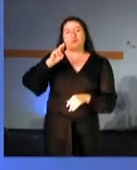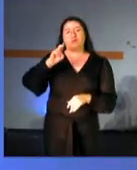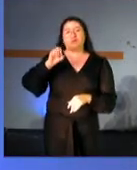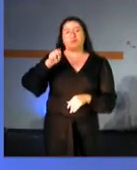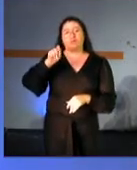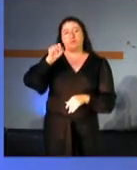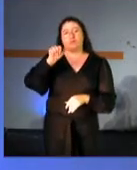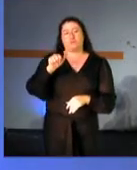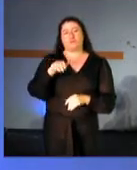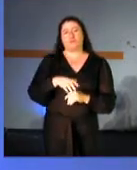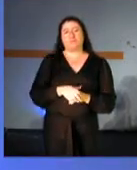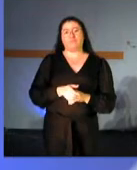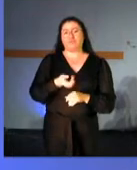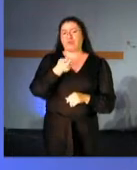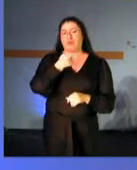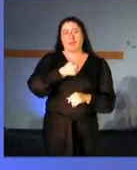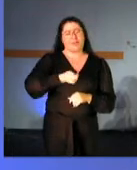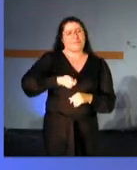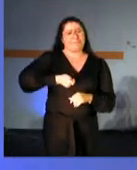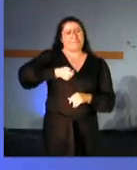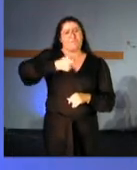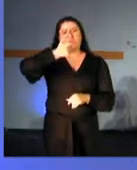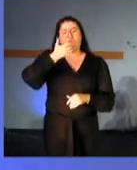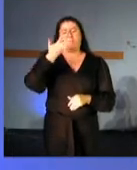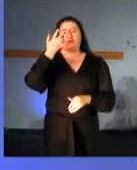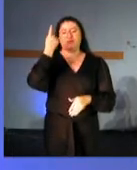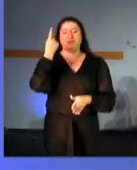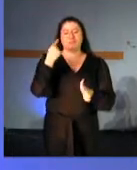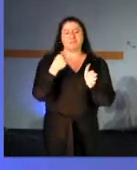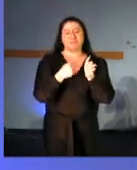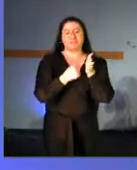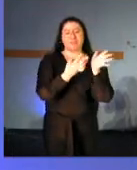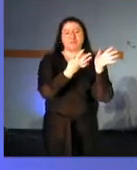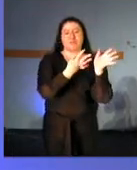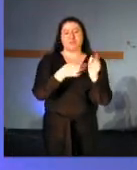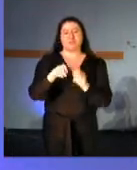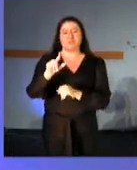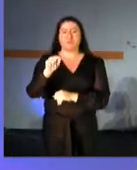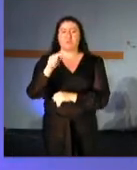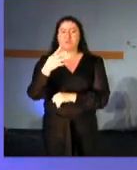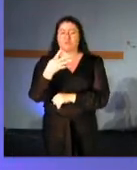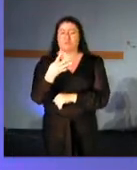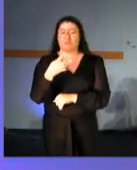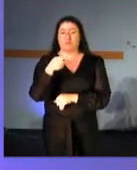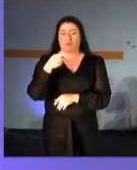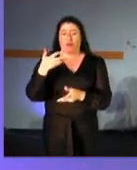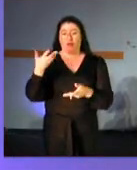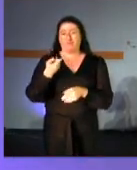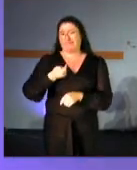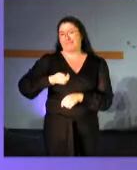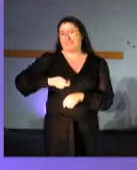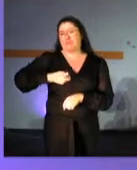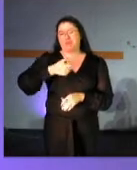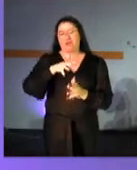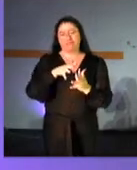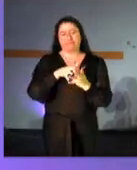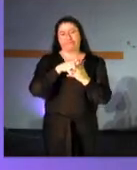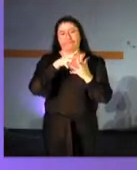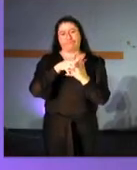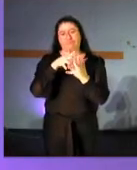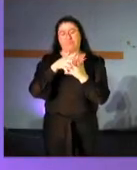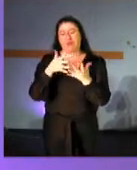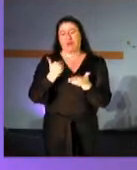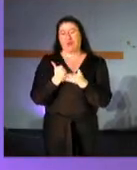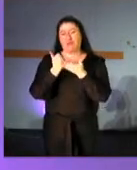en ese primer gran golpe espectacular en 1974 que logró la libertad de los presos